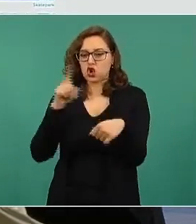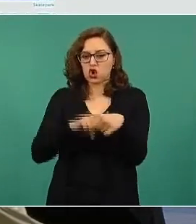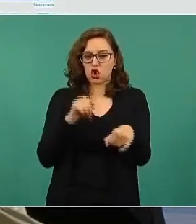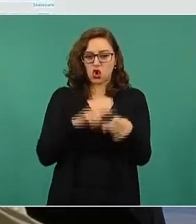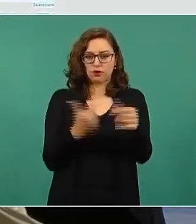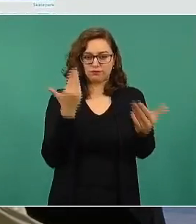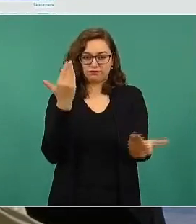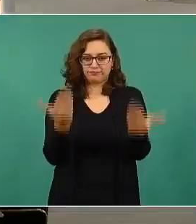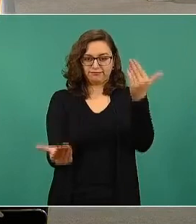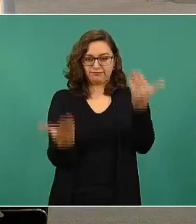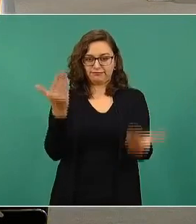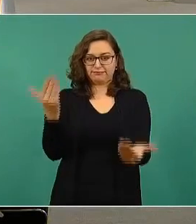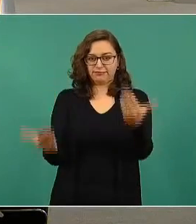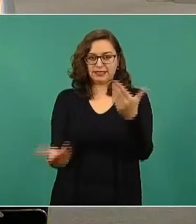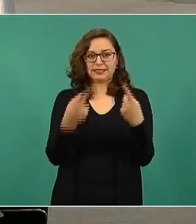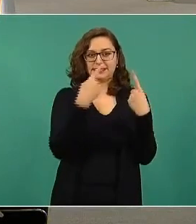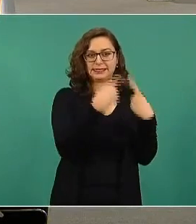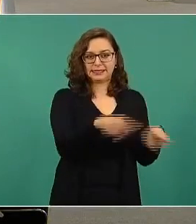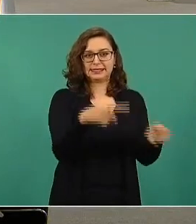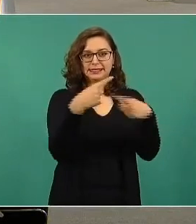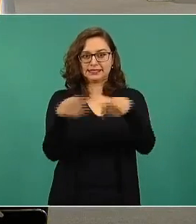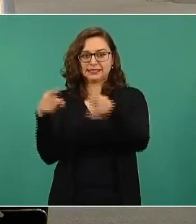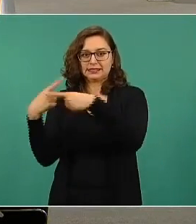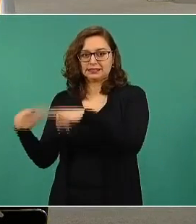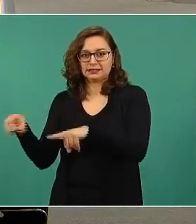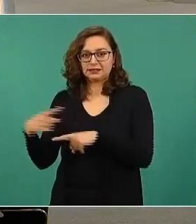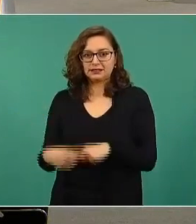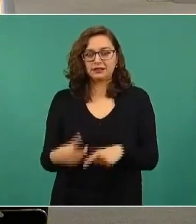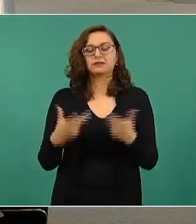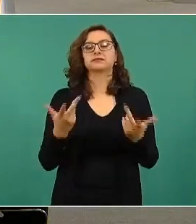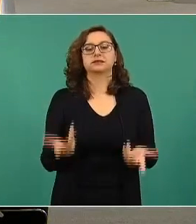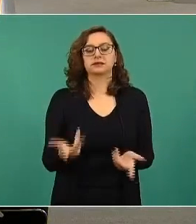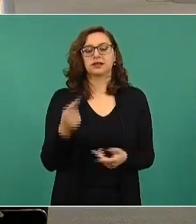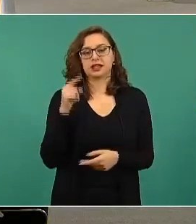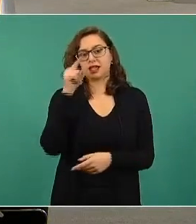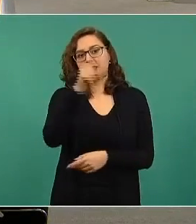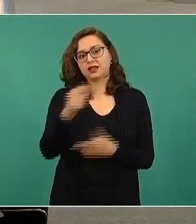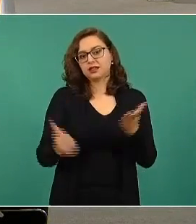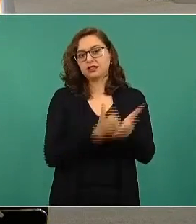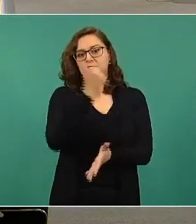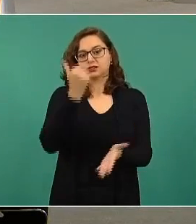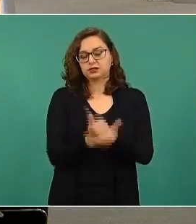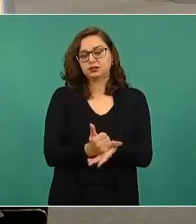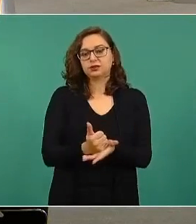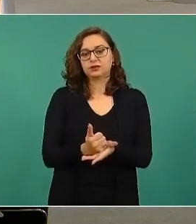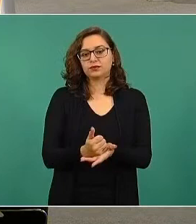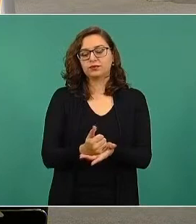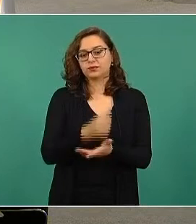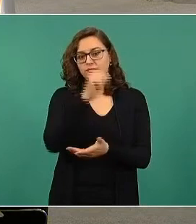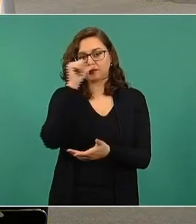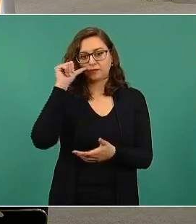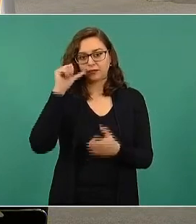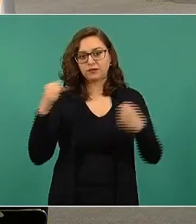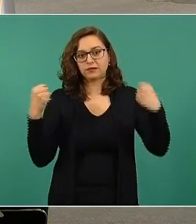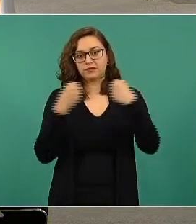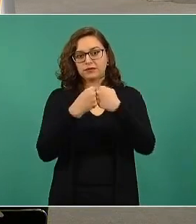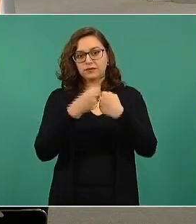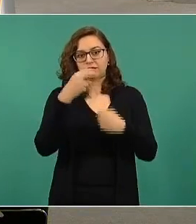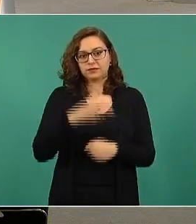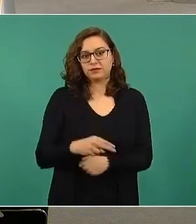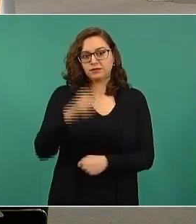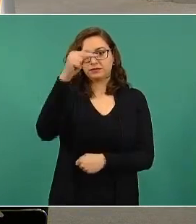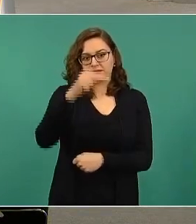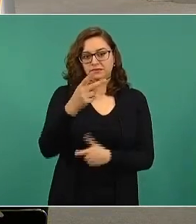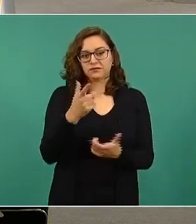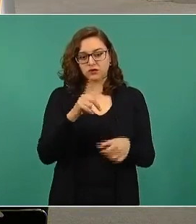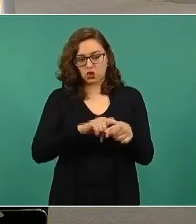un símil de los atardeceres que tenemos muy comúnmente en Ciudad Juárez o en la frontera norte. Entonces se jugó con